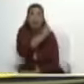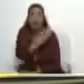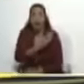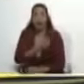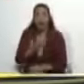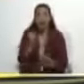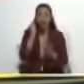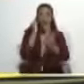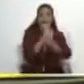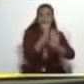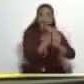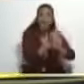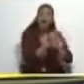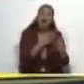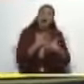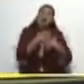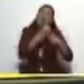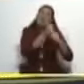Gente en la que confié